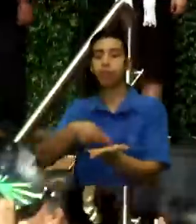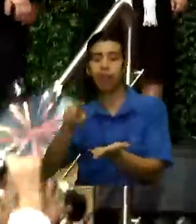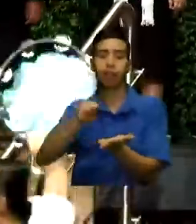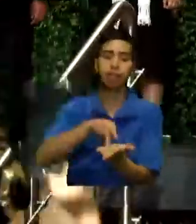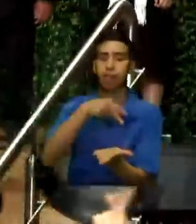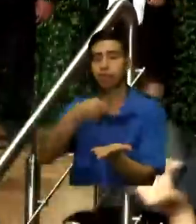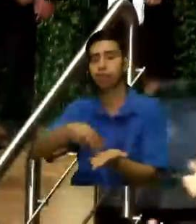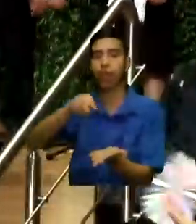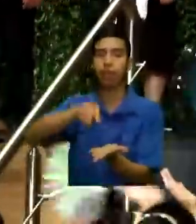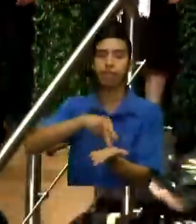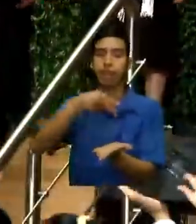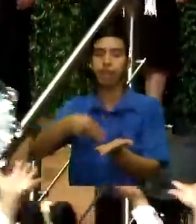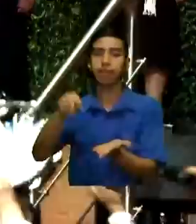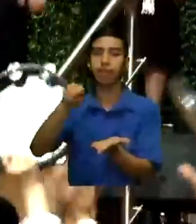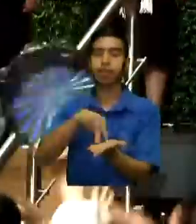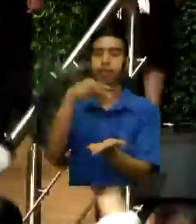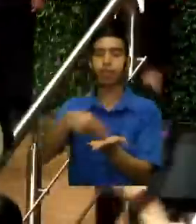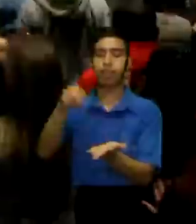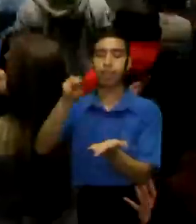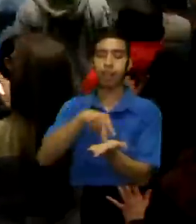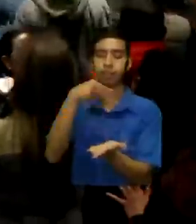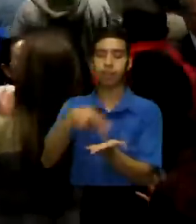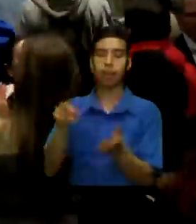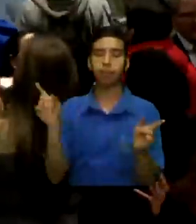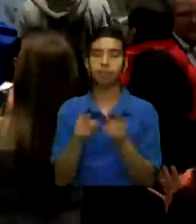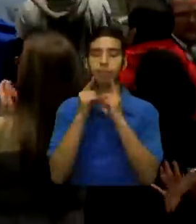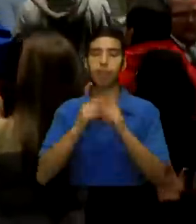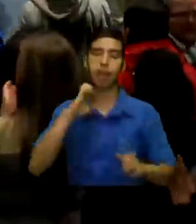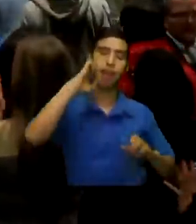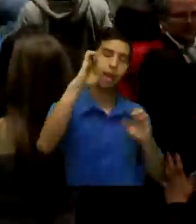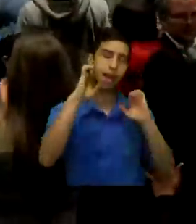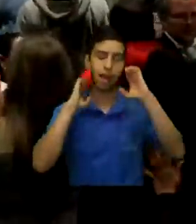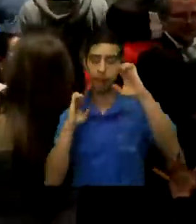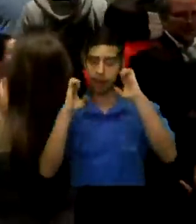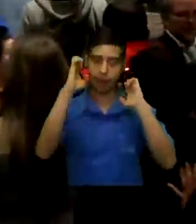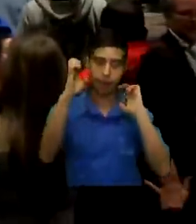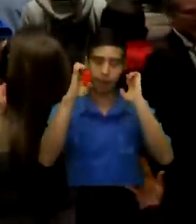Danzar, danzar, danzar, danzar, danzar.